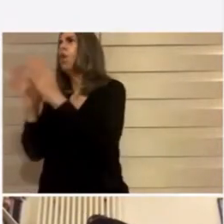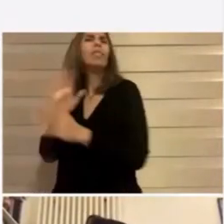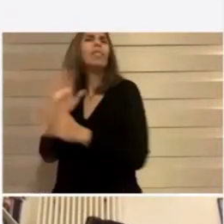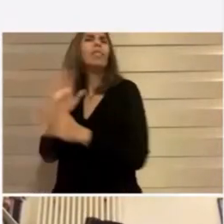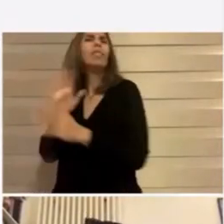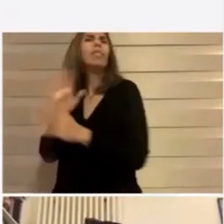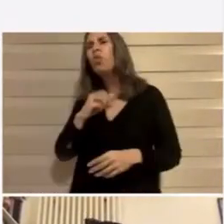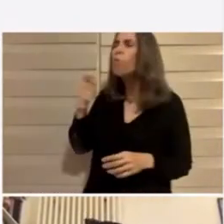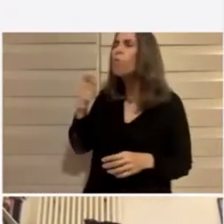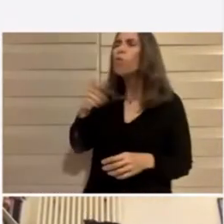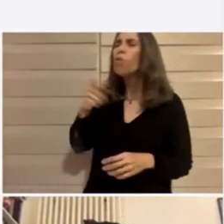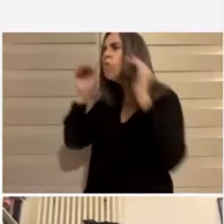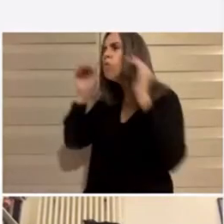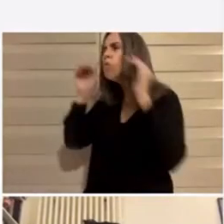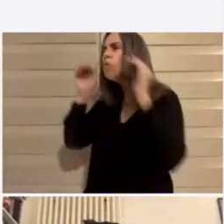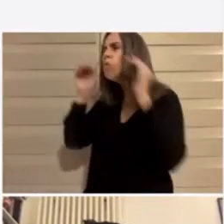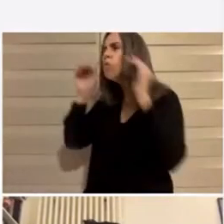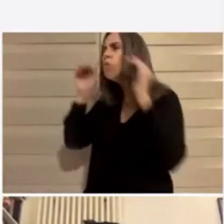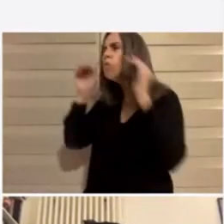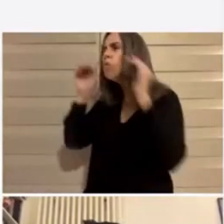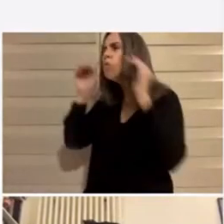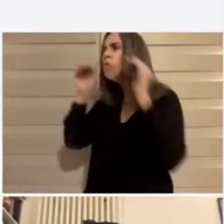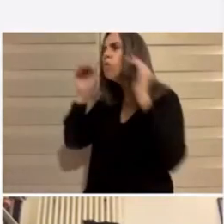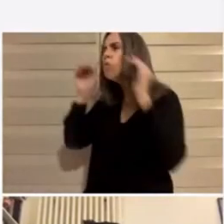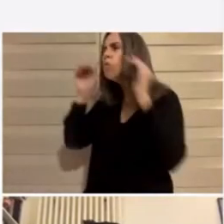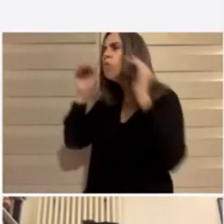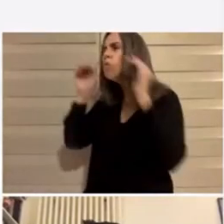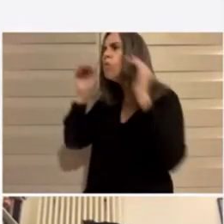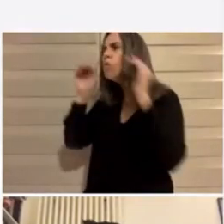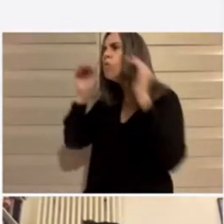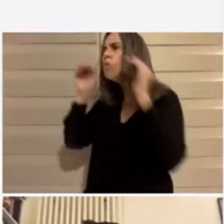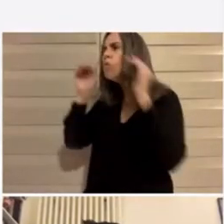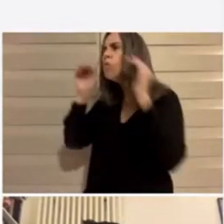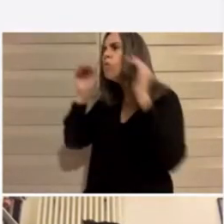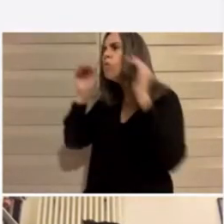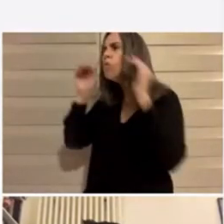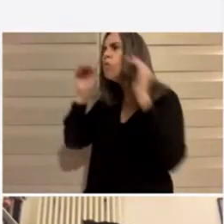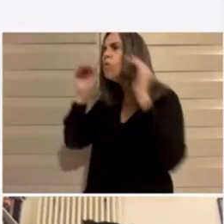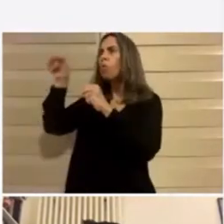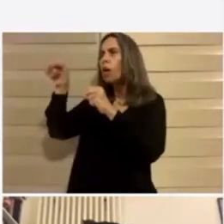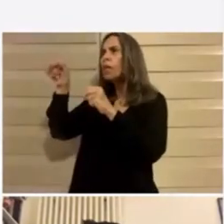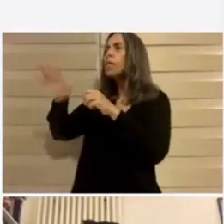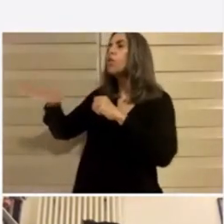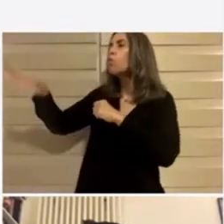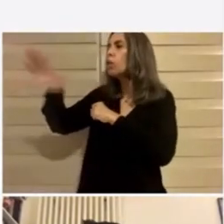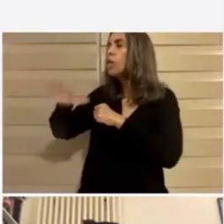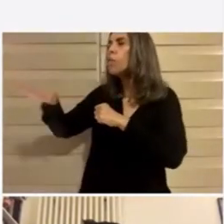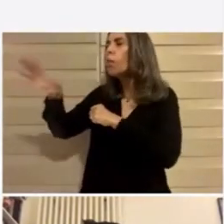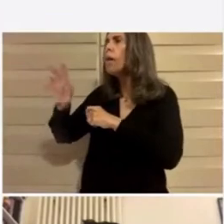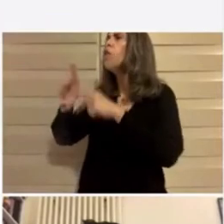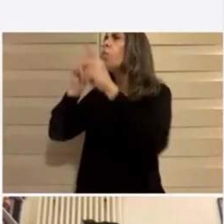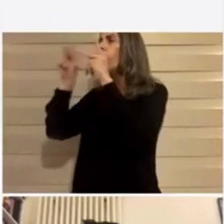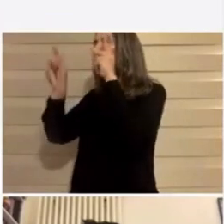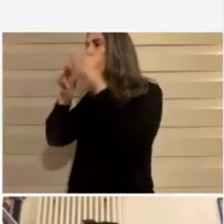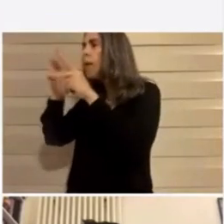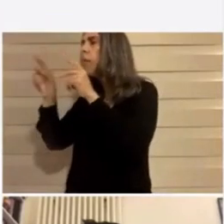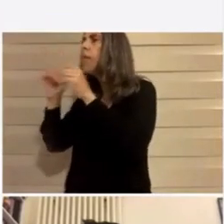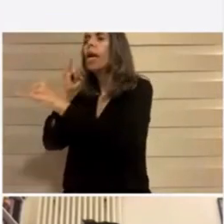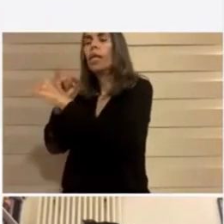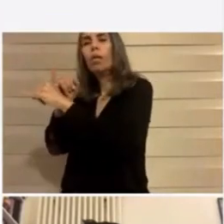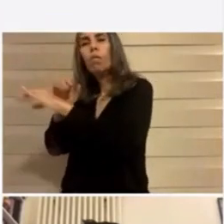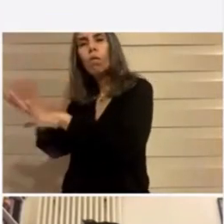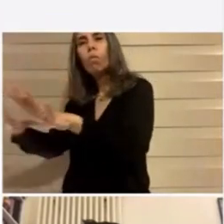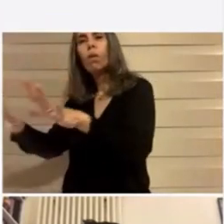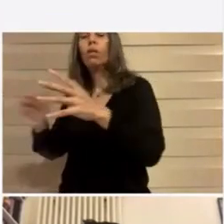diálogo y el primer diálogo que tenemos que establecer es nosotros con lo que estamos mirando. Y